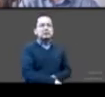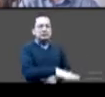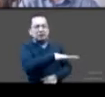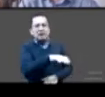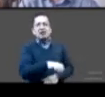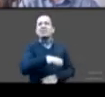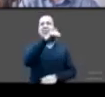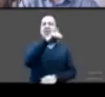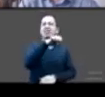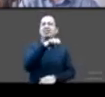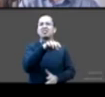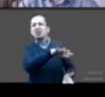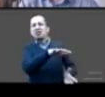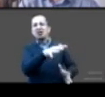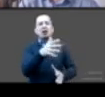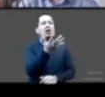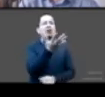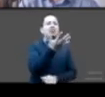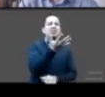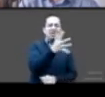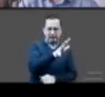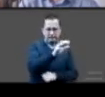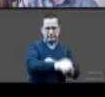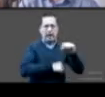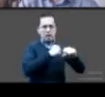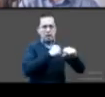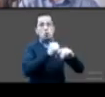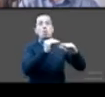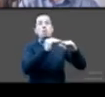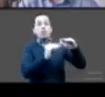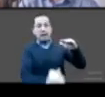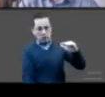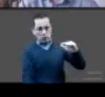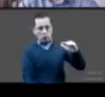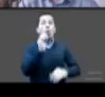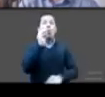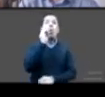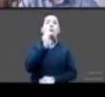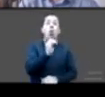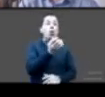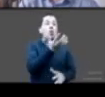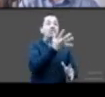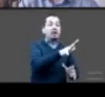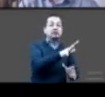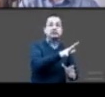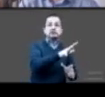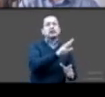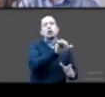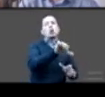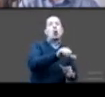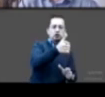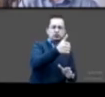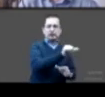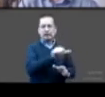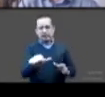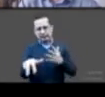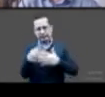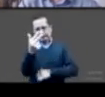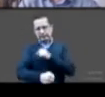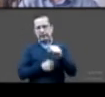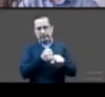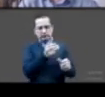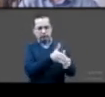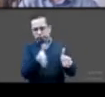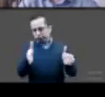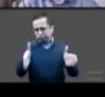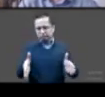10, de 10 o menor edad, y también de 10 a 3, de 11 a 13 años. Digamos que